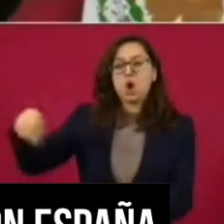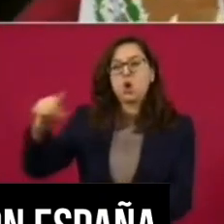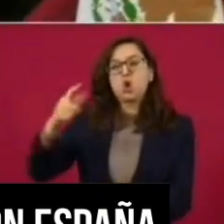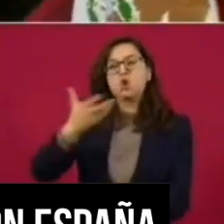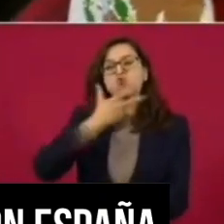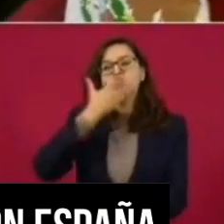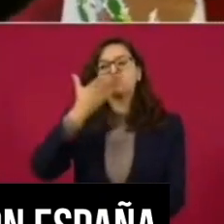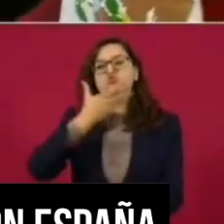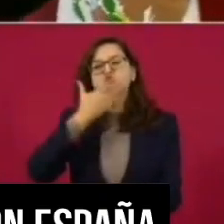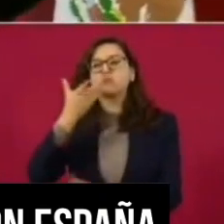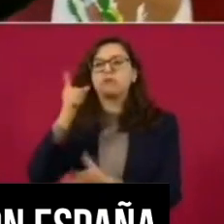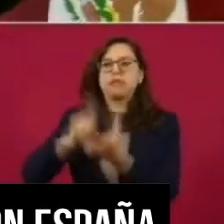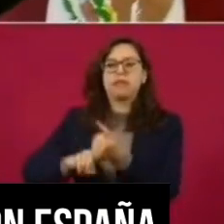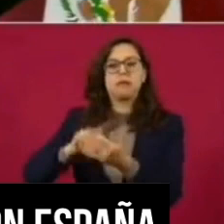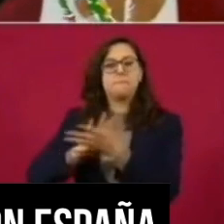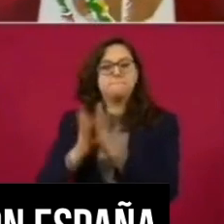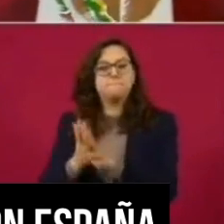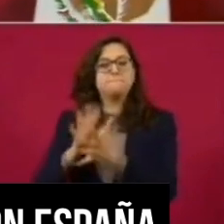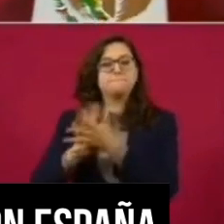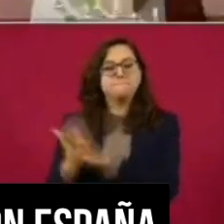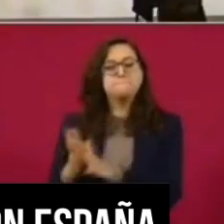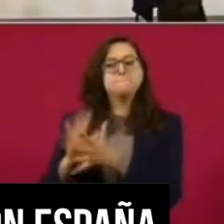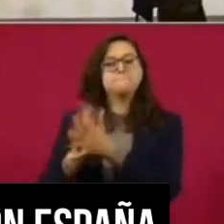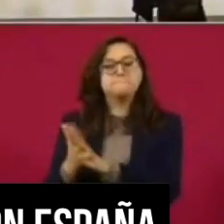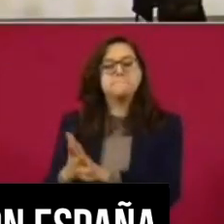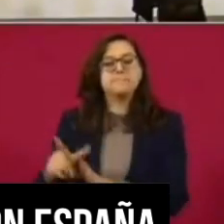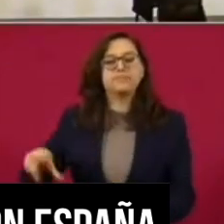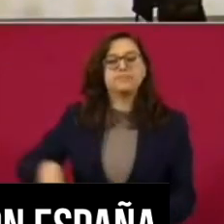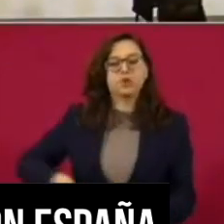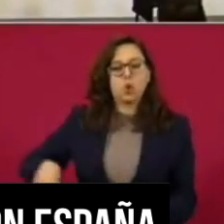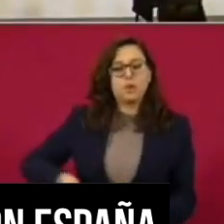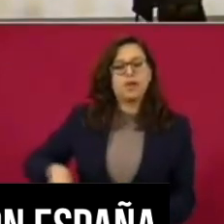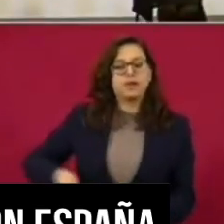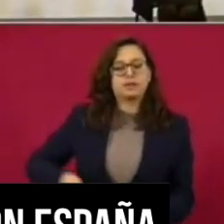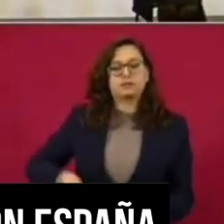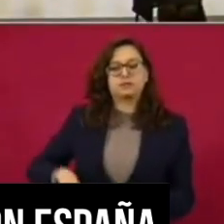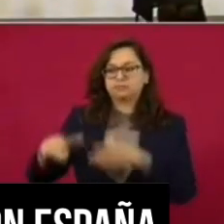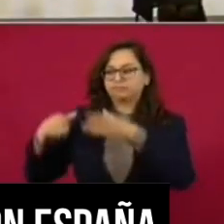económica política en la cúpula